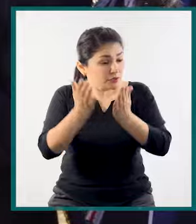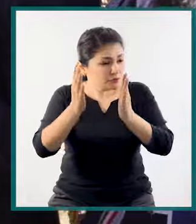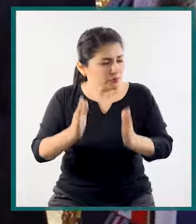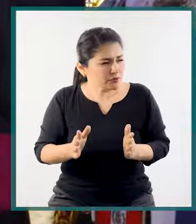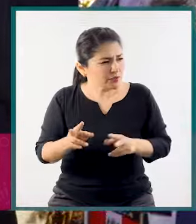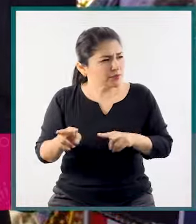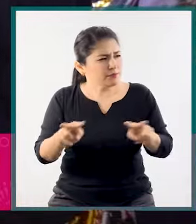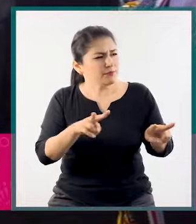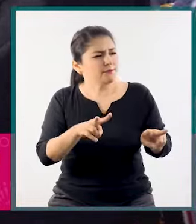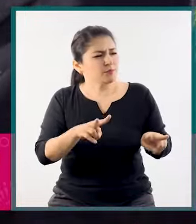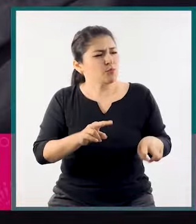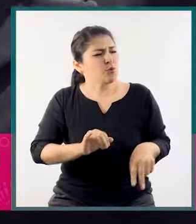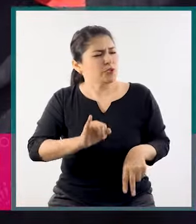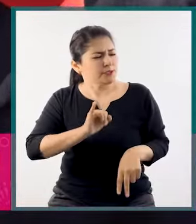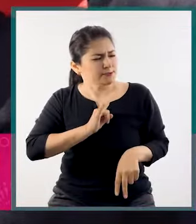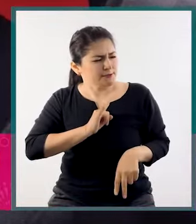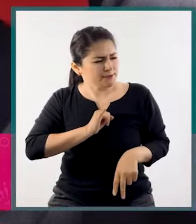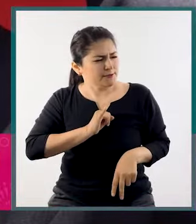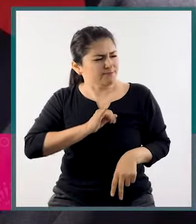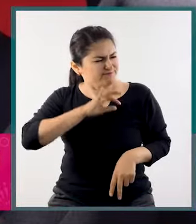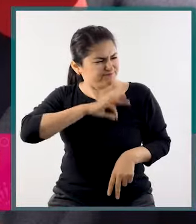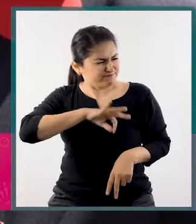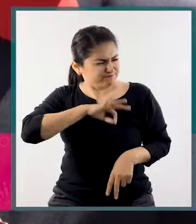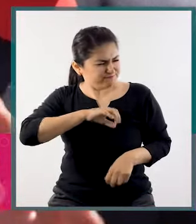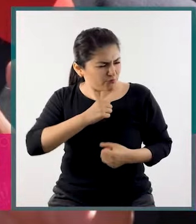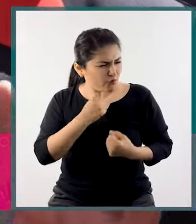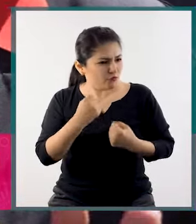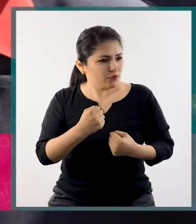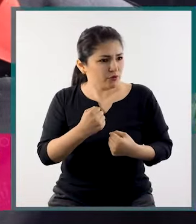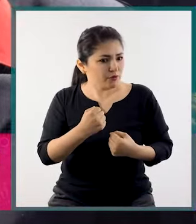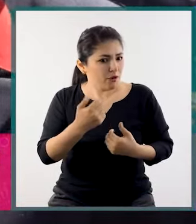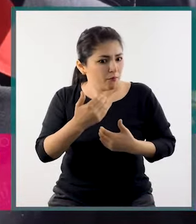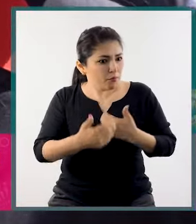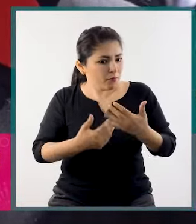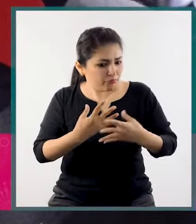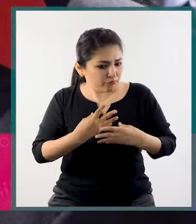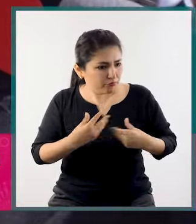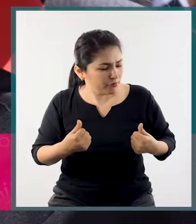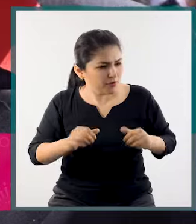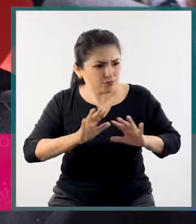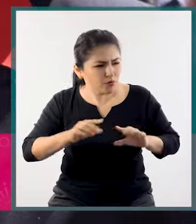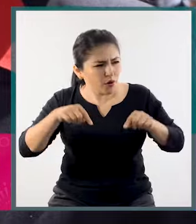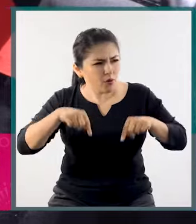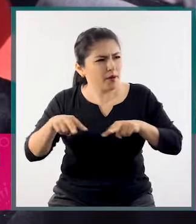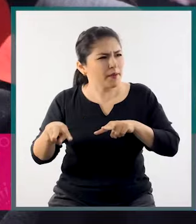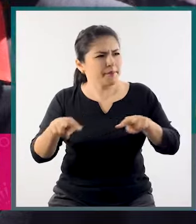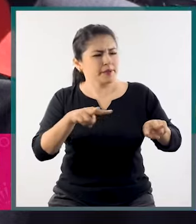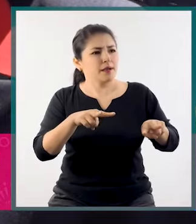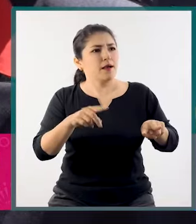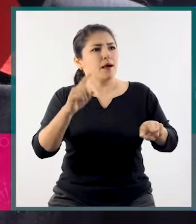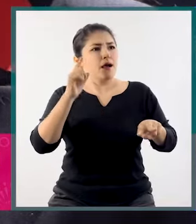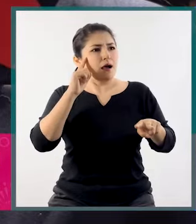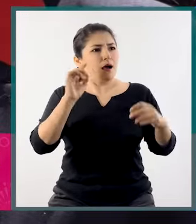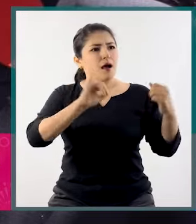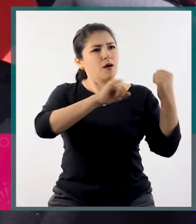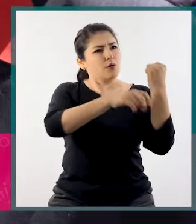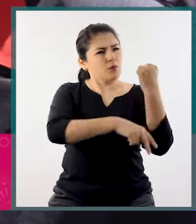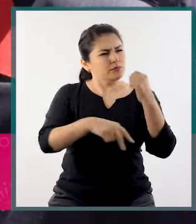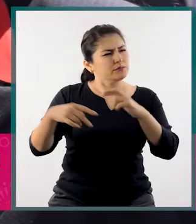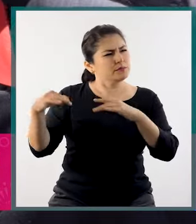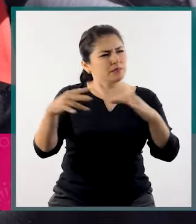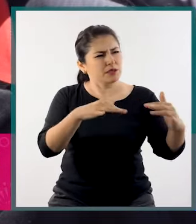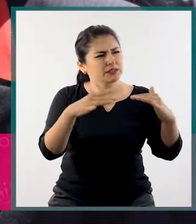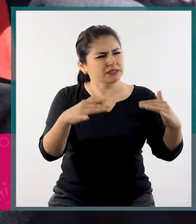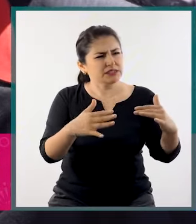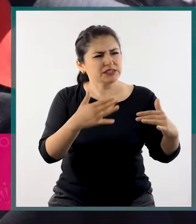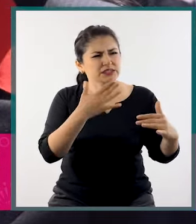la identidad que se está perdiendo es muy importante. He ahí nuestros estudiantes ahora se dan cuenta de dónde han sido la batalla de Junín, dónde